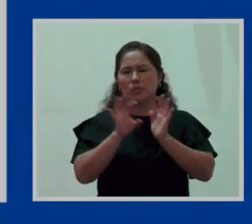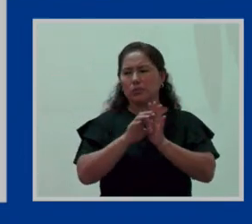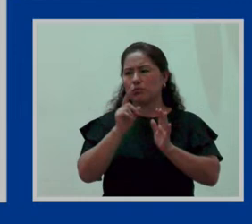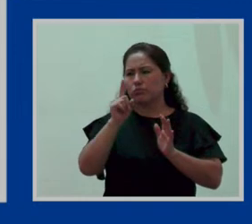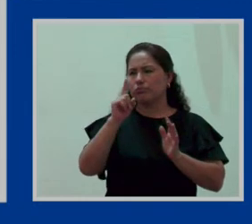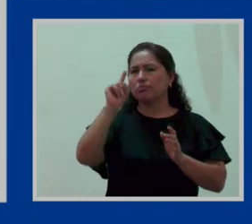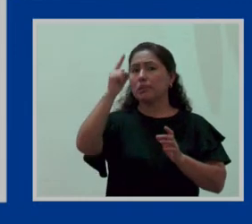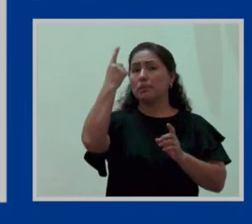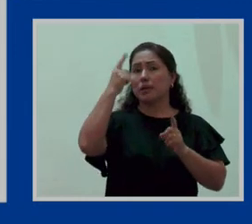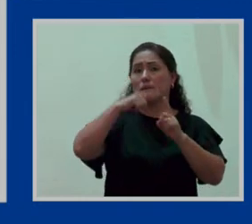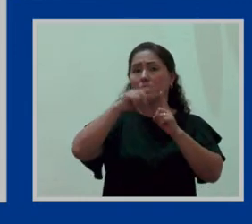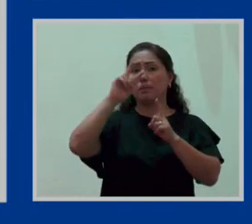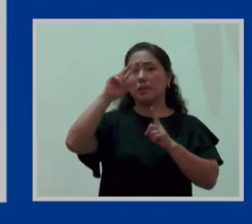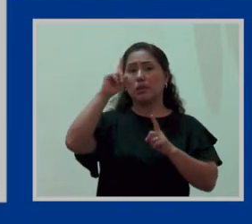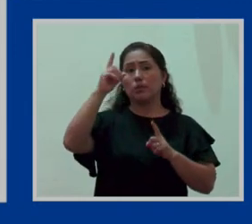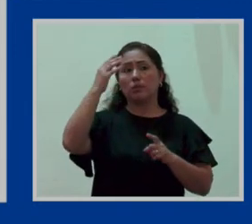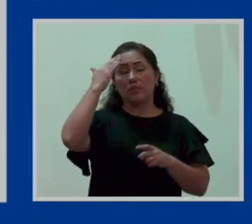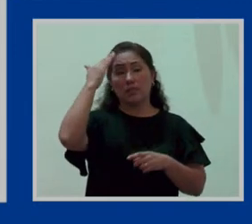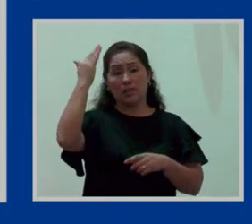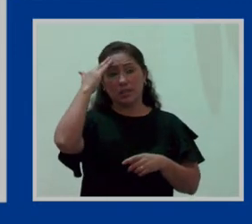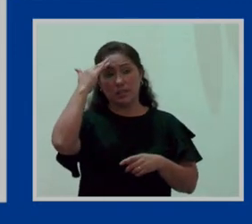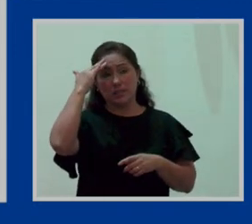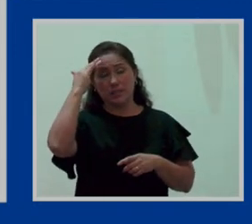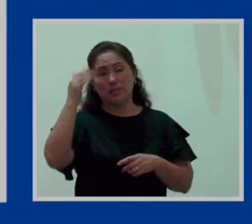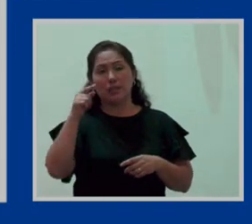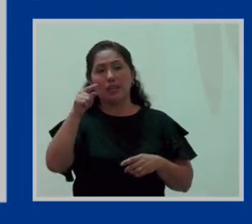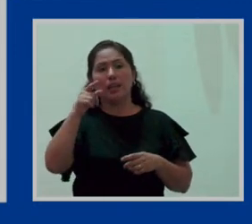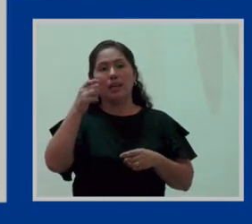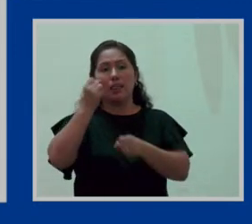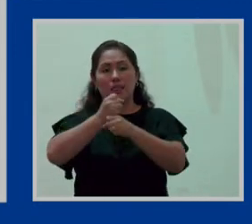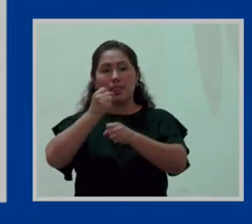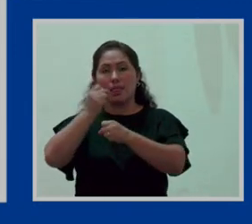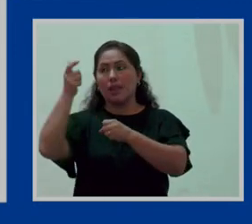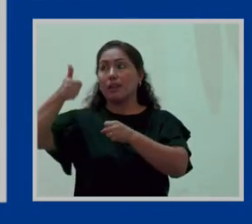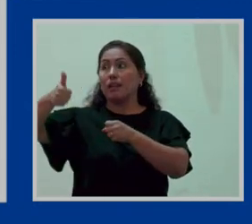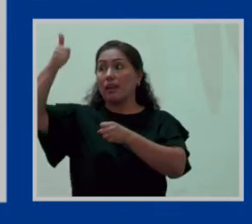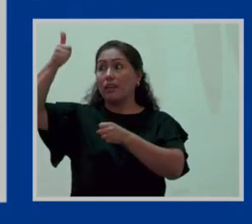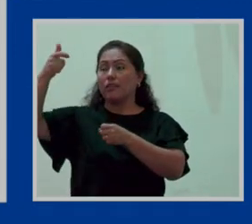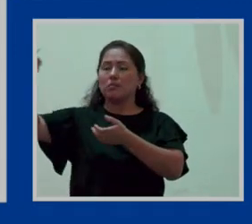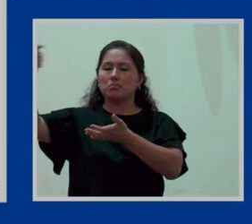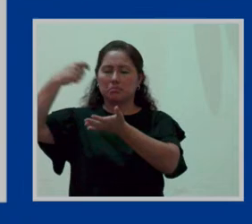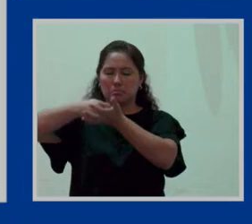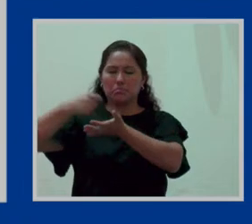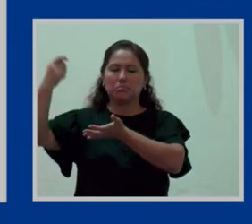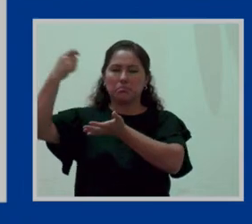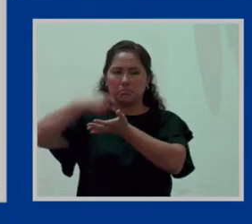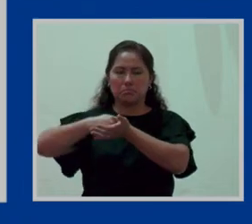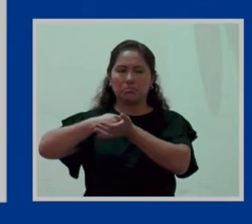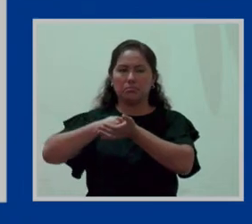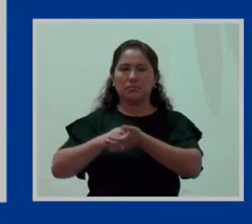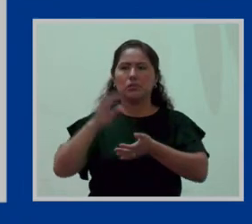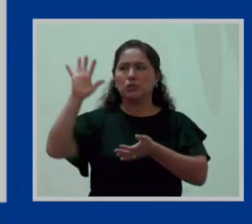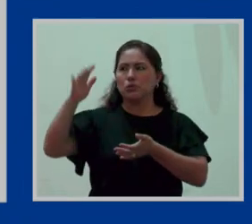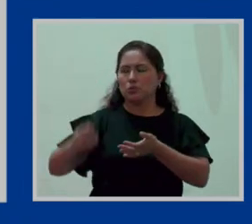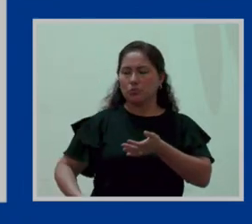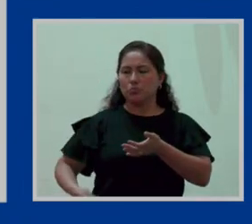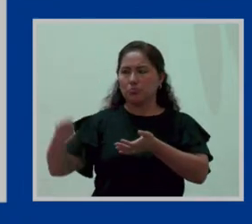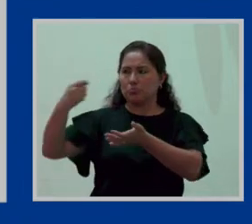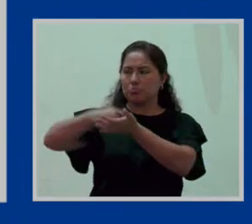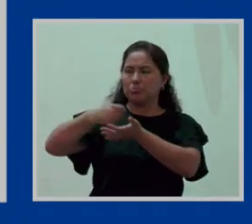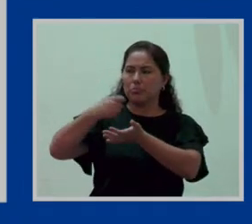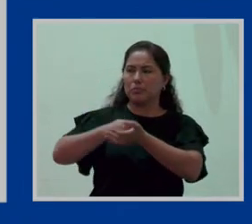Los primeros 21 días, el empleador los paga. De su bolsillo, nadie le devuelve.